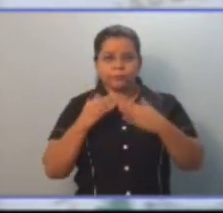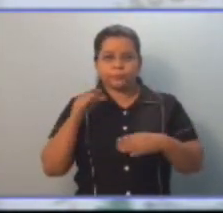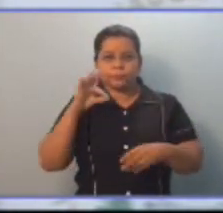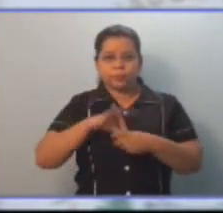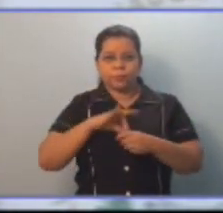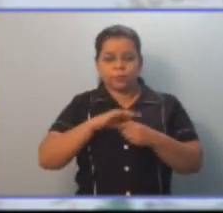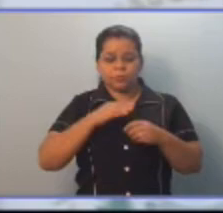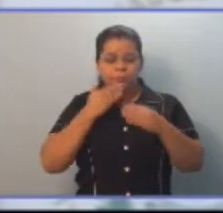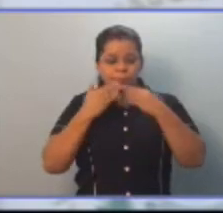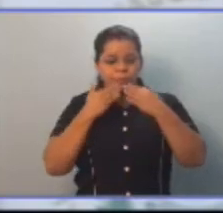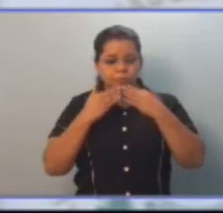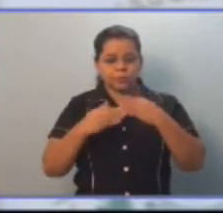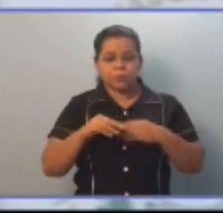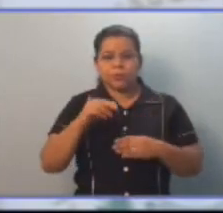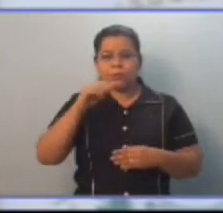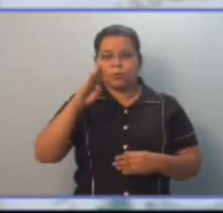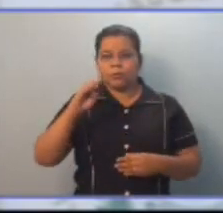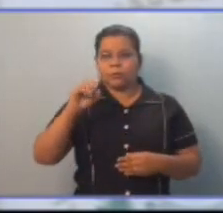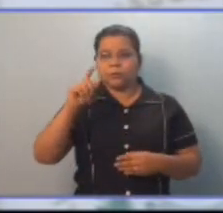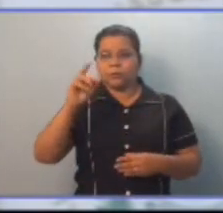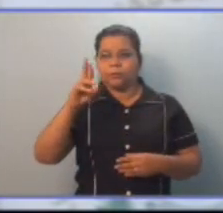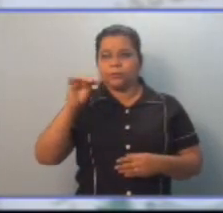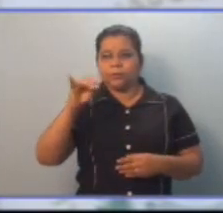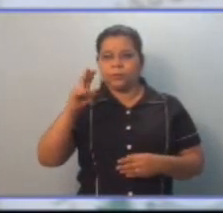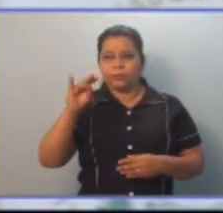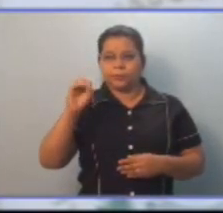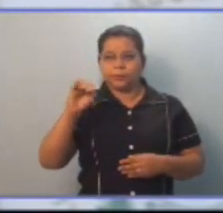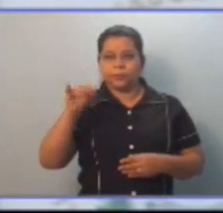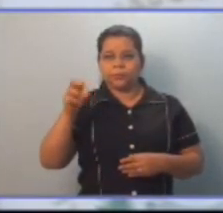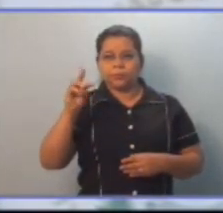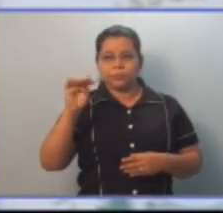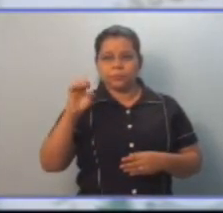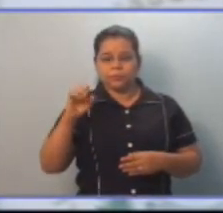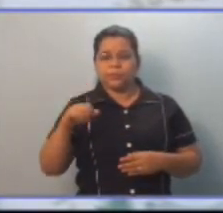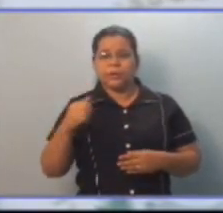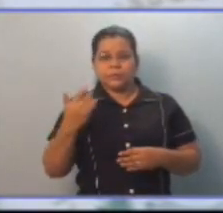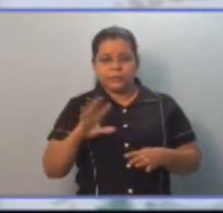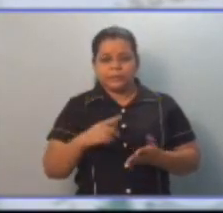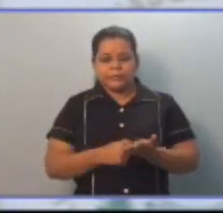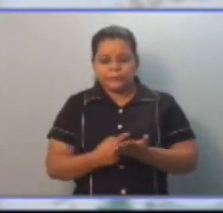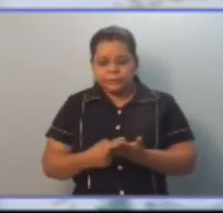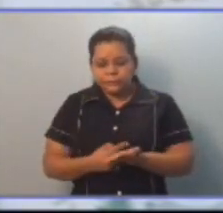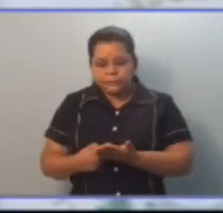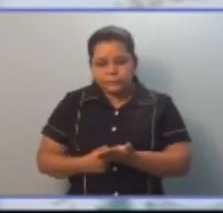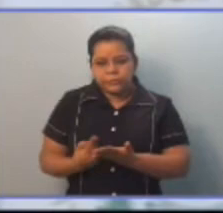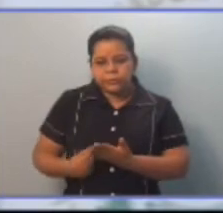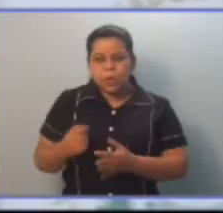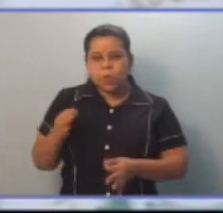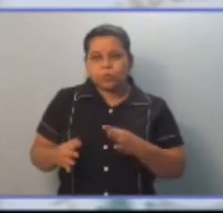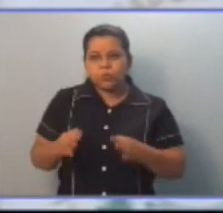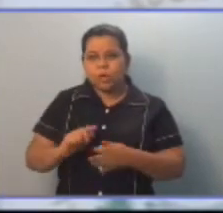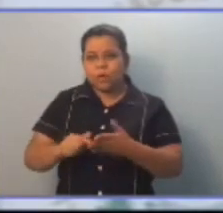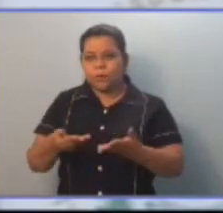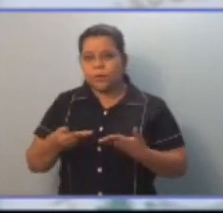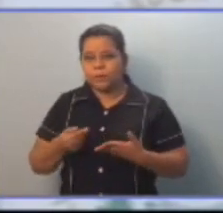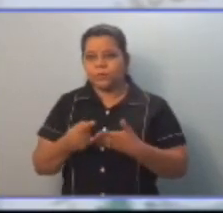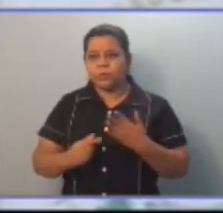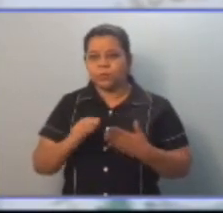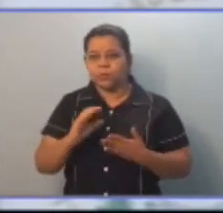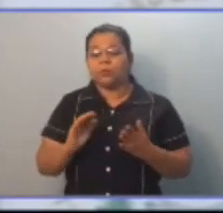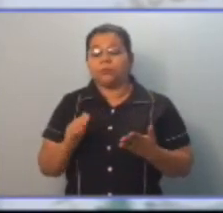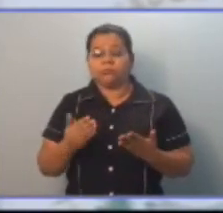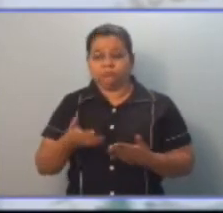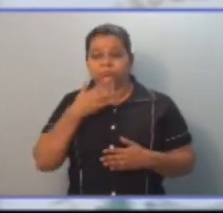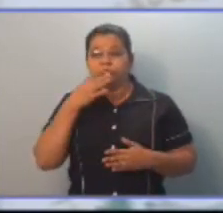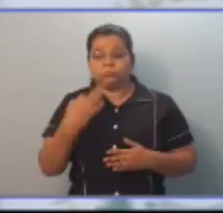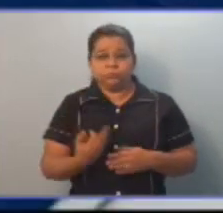Jaime. Esta sentencia fue objeto de estudio y discusión en el posgrado de Derecho Constitucional, porque sinceramente en